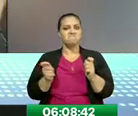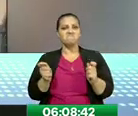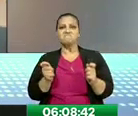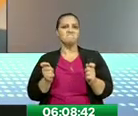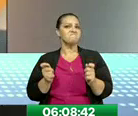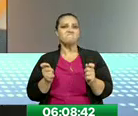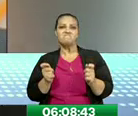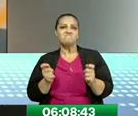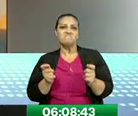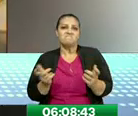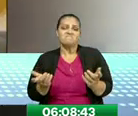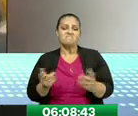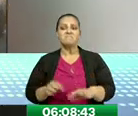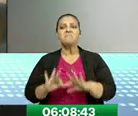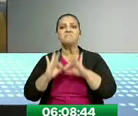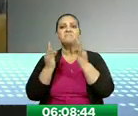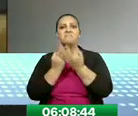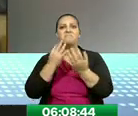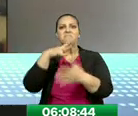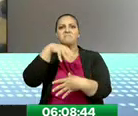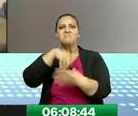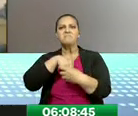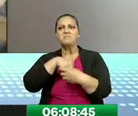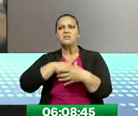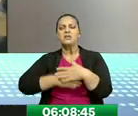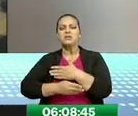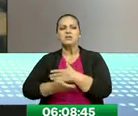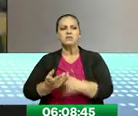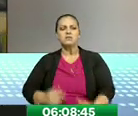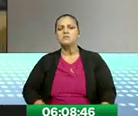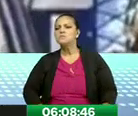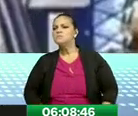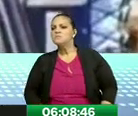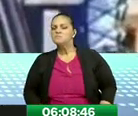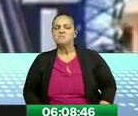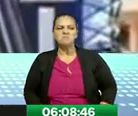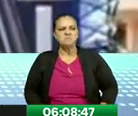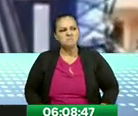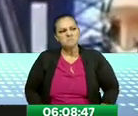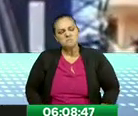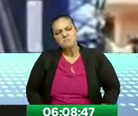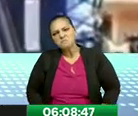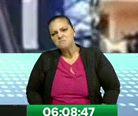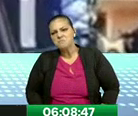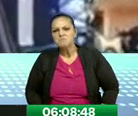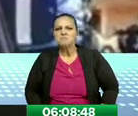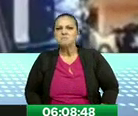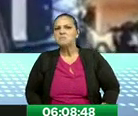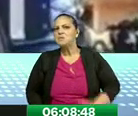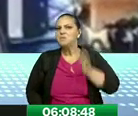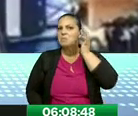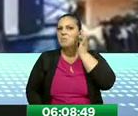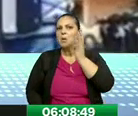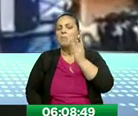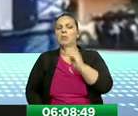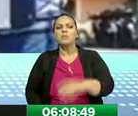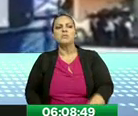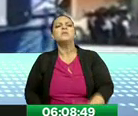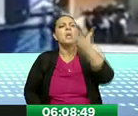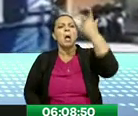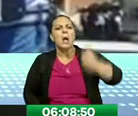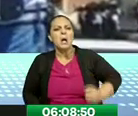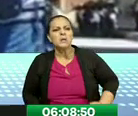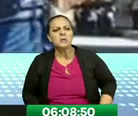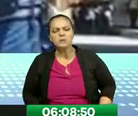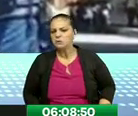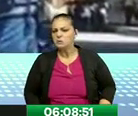en la familia, y así también tratará con un cuchillo, con un objeto amenazando a la esposa, así tratará